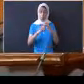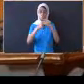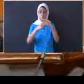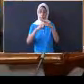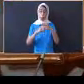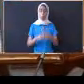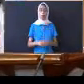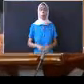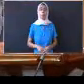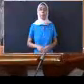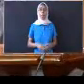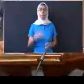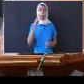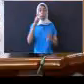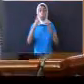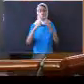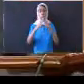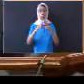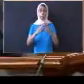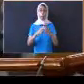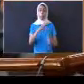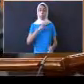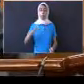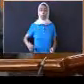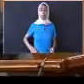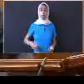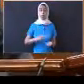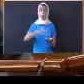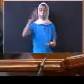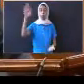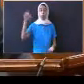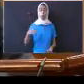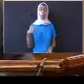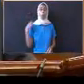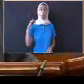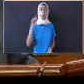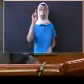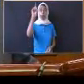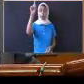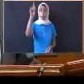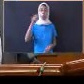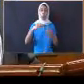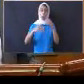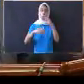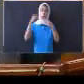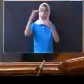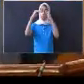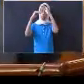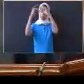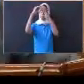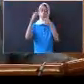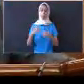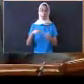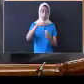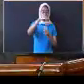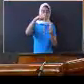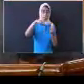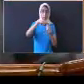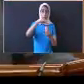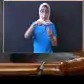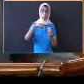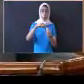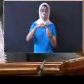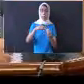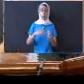Para que Él lo restaure. La familia Chinchilla que quiere cobertura.